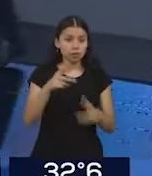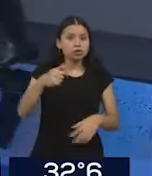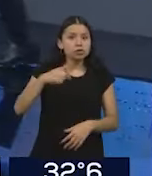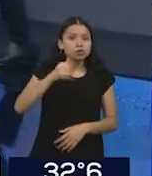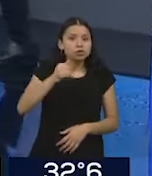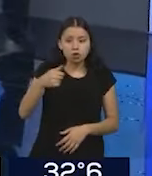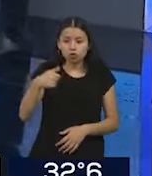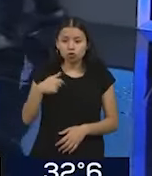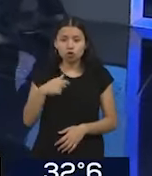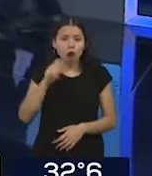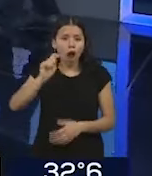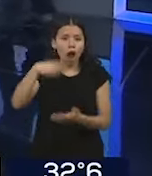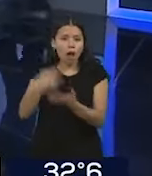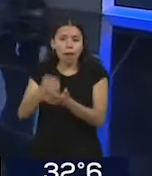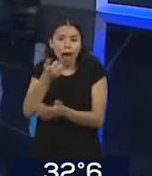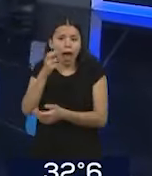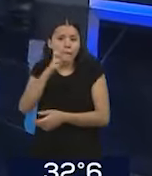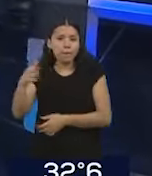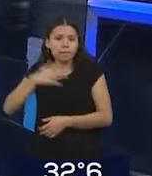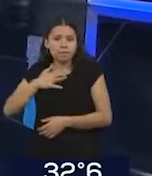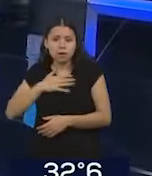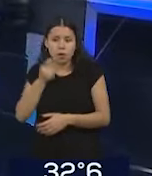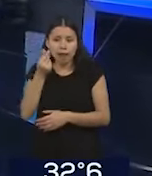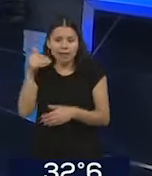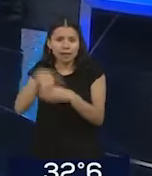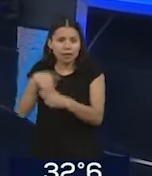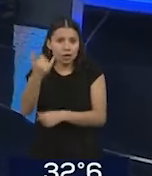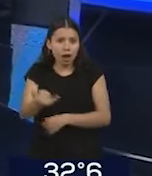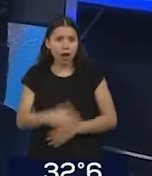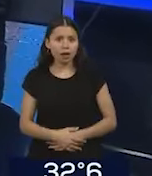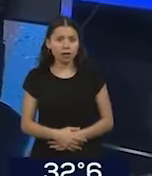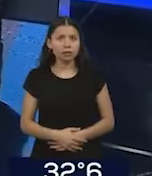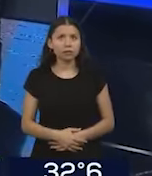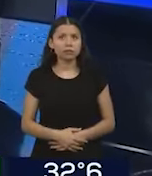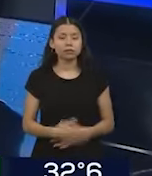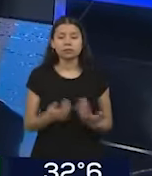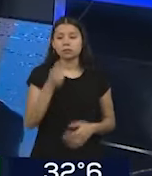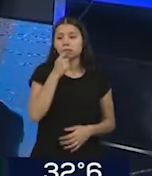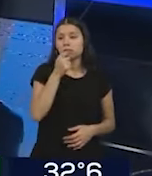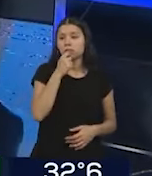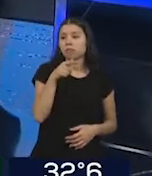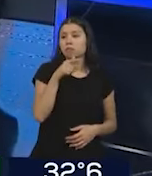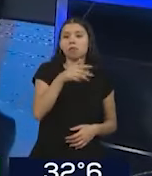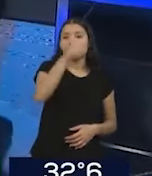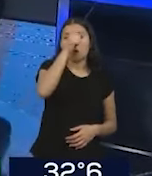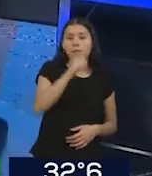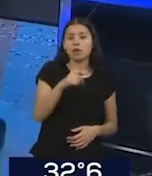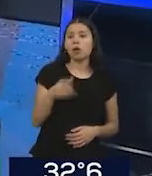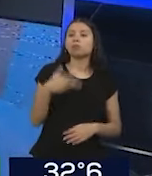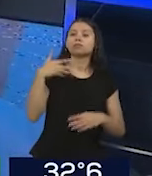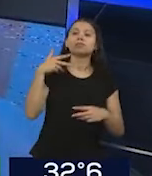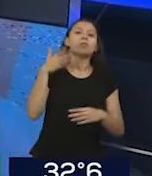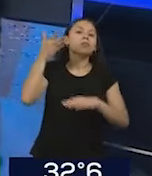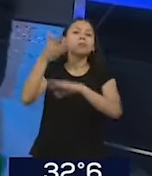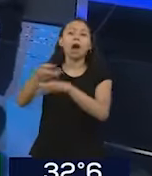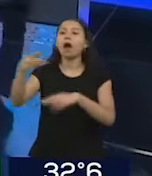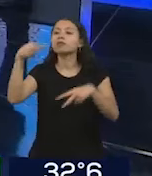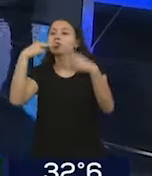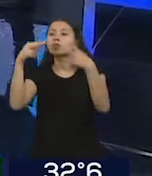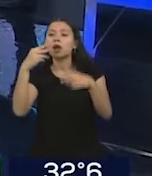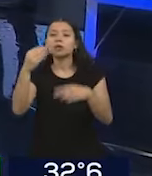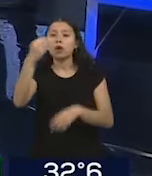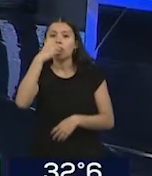es trucha. Y te fuiste a comprar el asado grande de la familia, exacto, del domingo y gastaste 66 mil pesos. Exacto. Y acá está lo otro que hace la aplicación. El